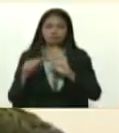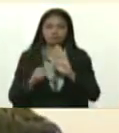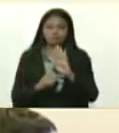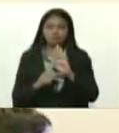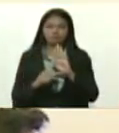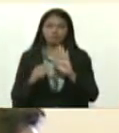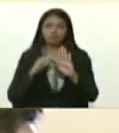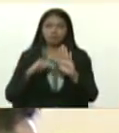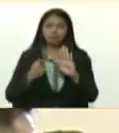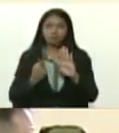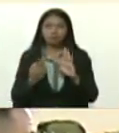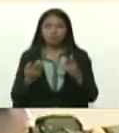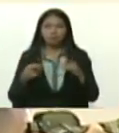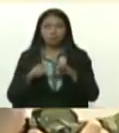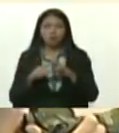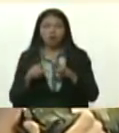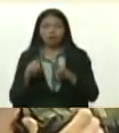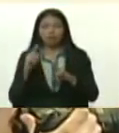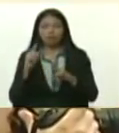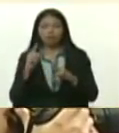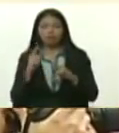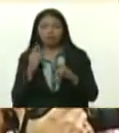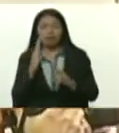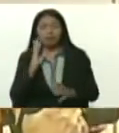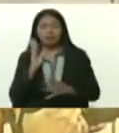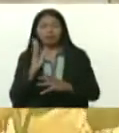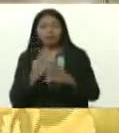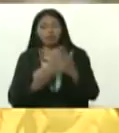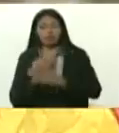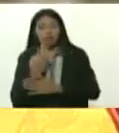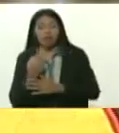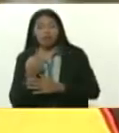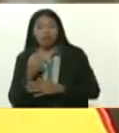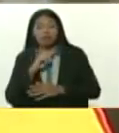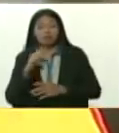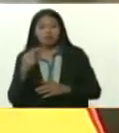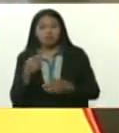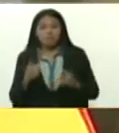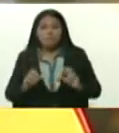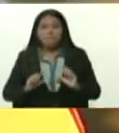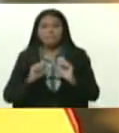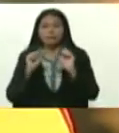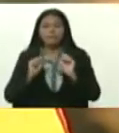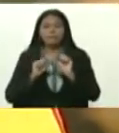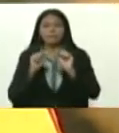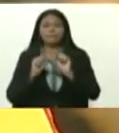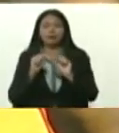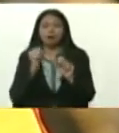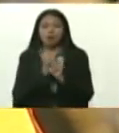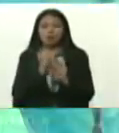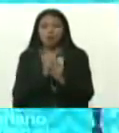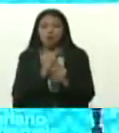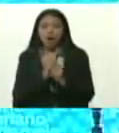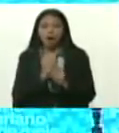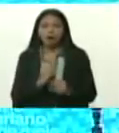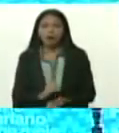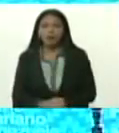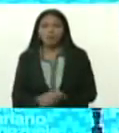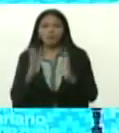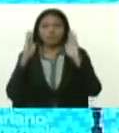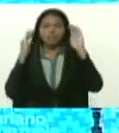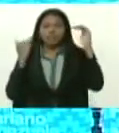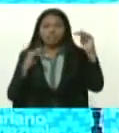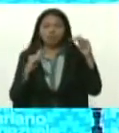que emanan de la Declaración Fundacional y llevar adelante un trabajo de